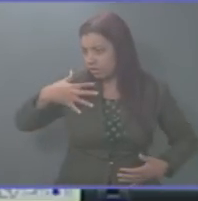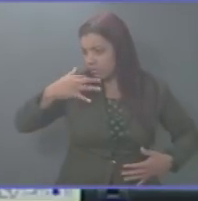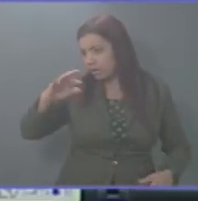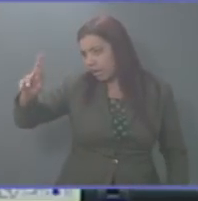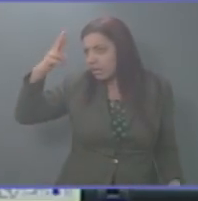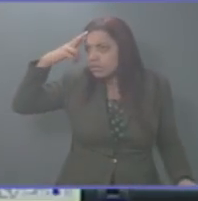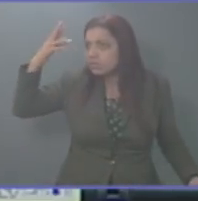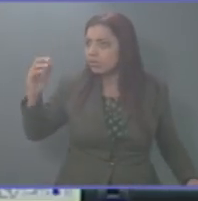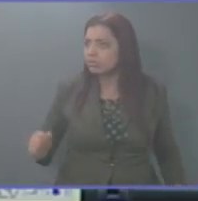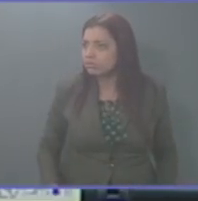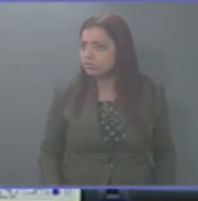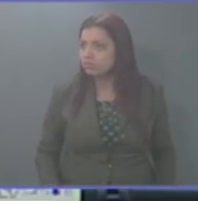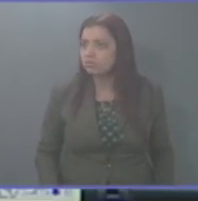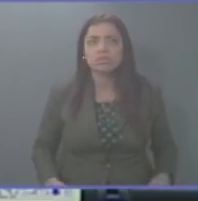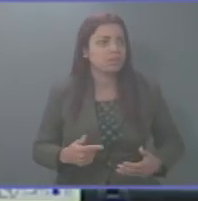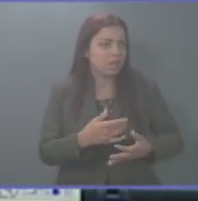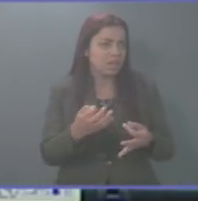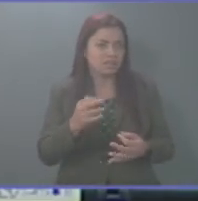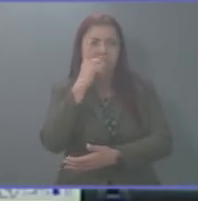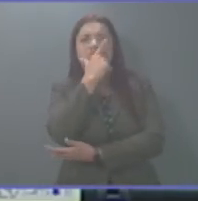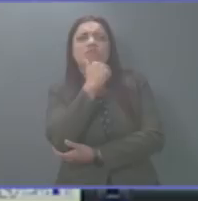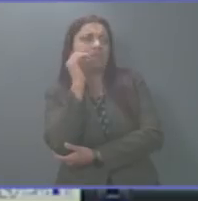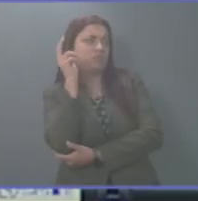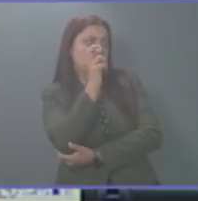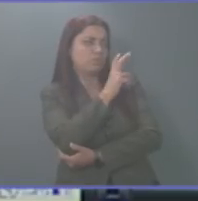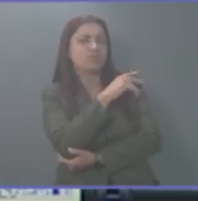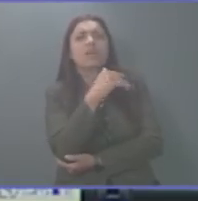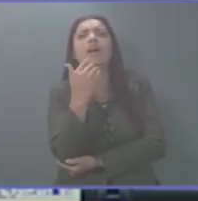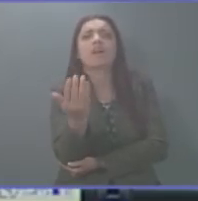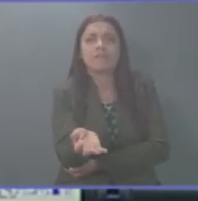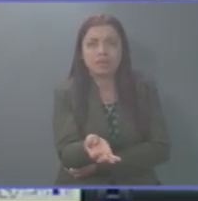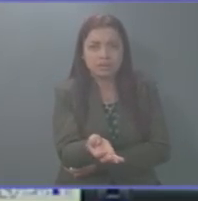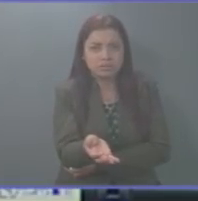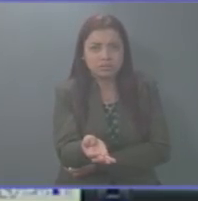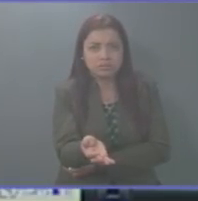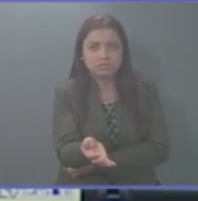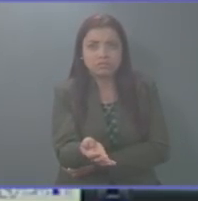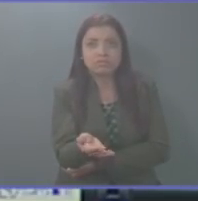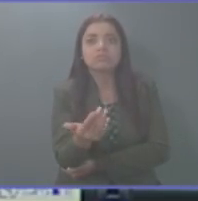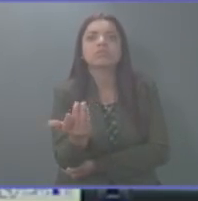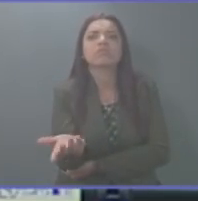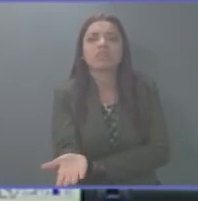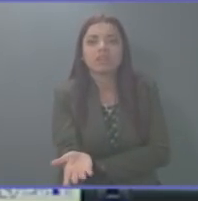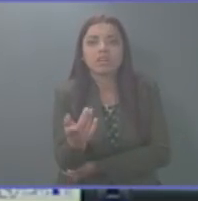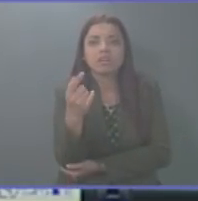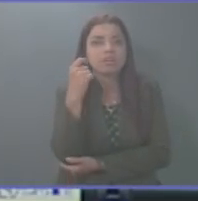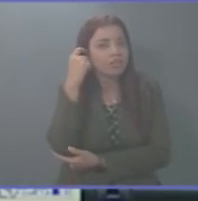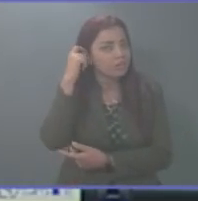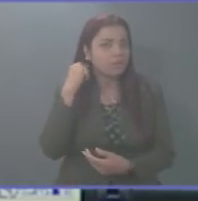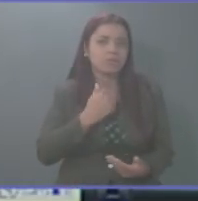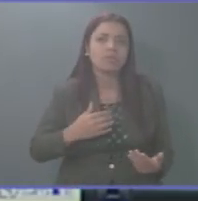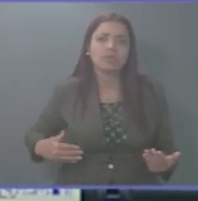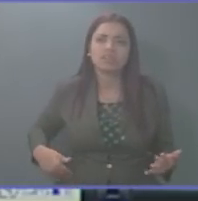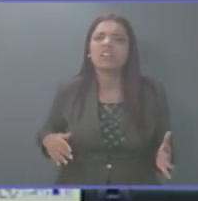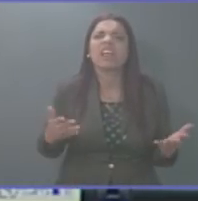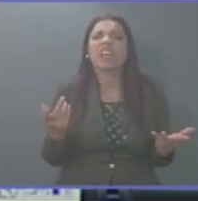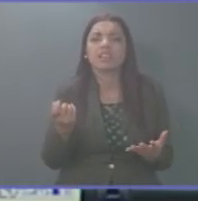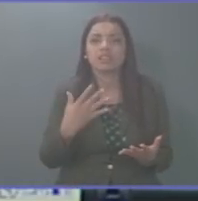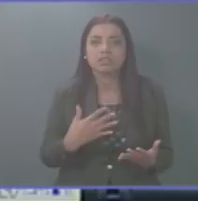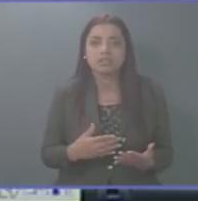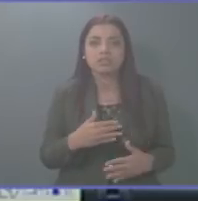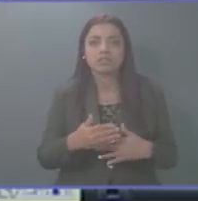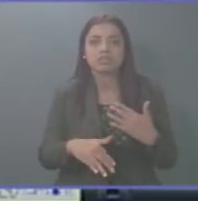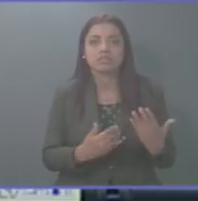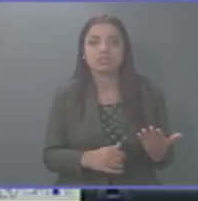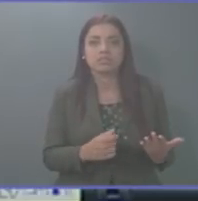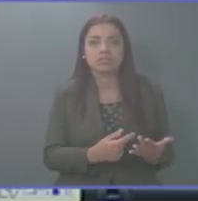razón. Es cuestionable. ¿Y qué es lo que ha dicho el presidente? Si